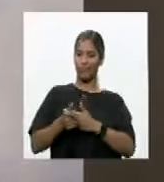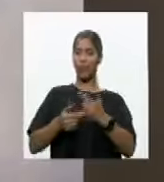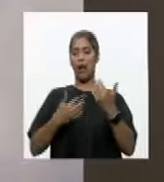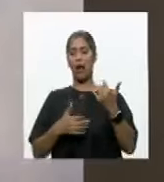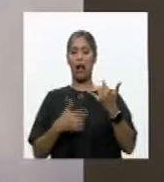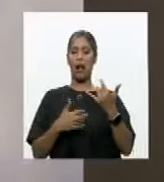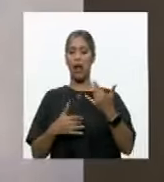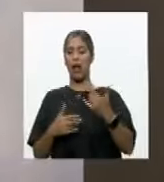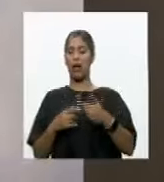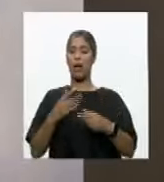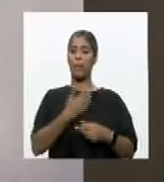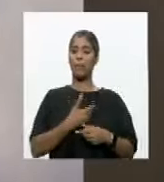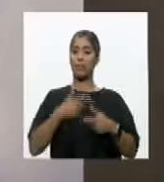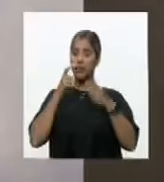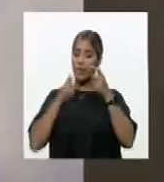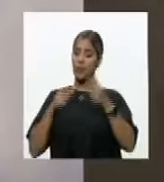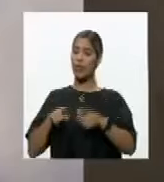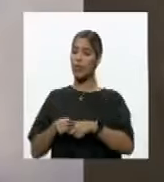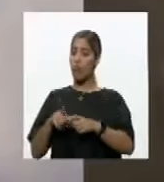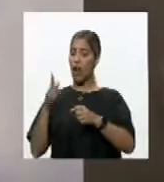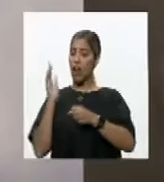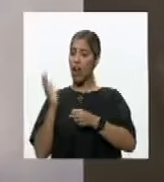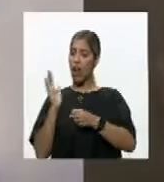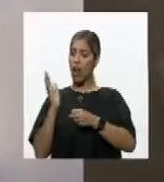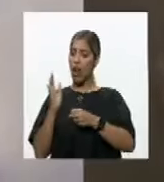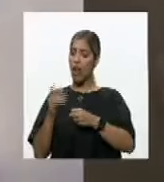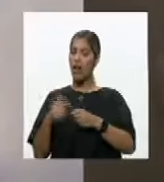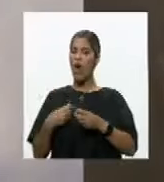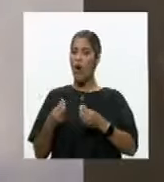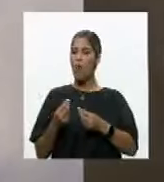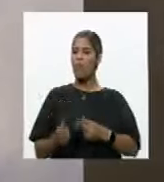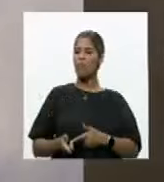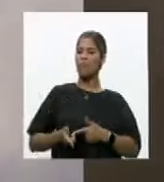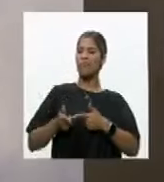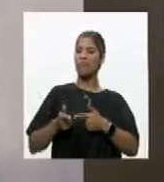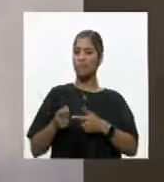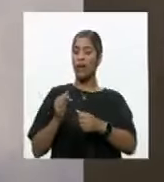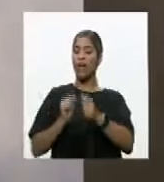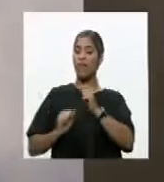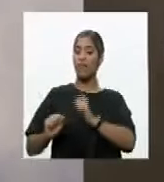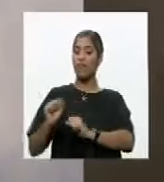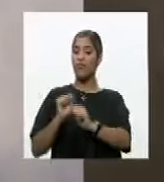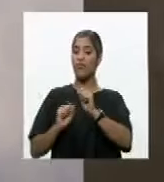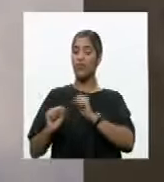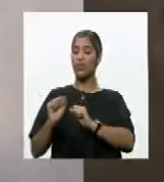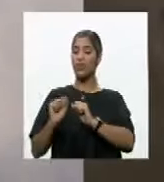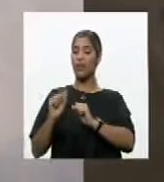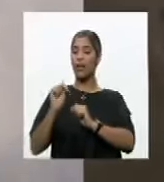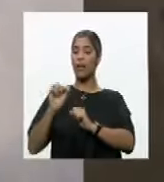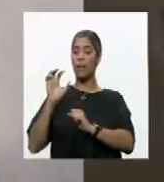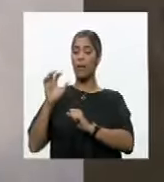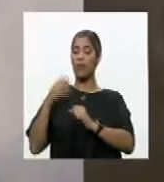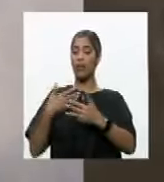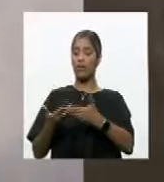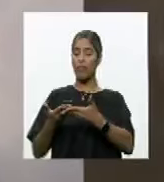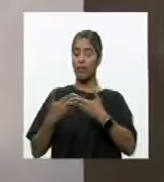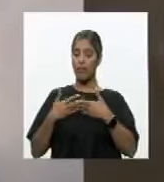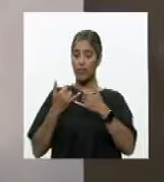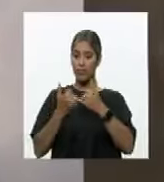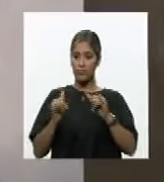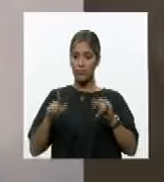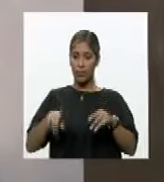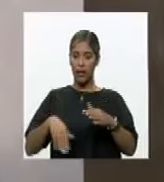Chávez utilizó el verbo y el fusil para defender a nuestra patria y darnos la independencia que tenemos hoy en